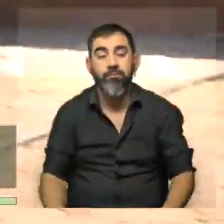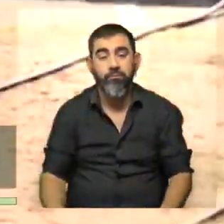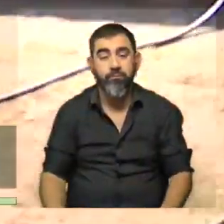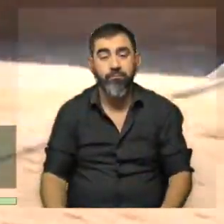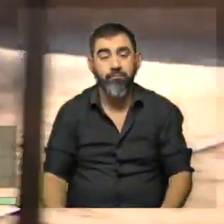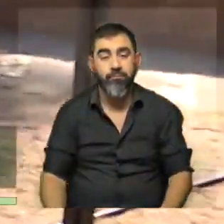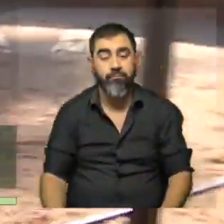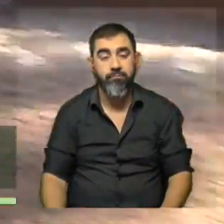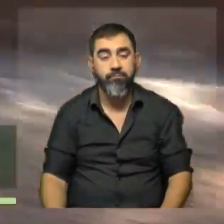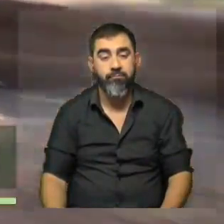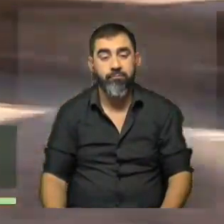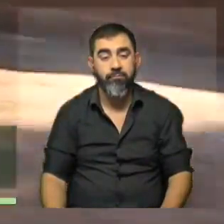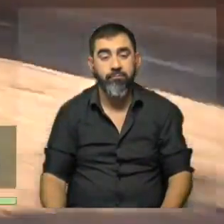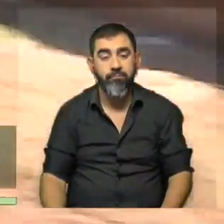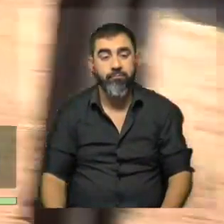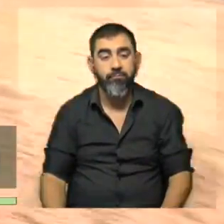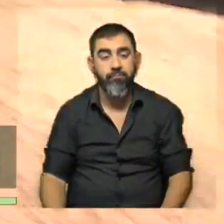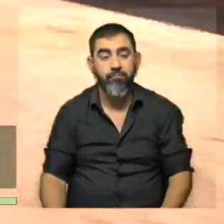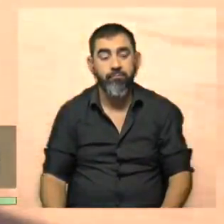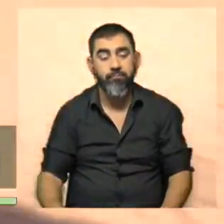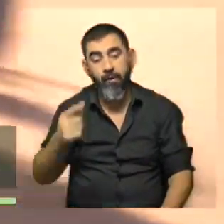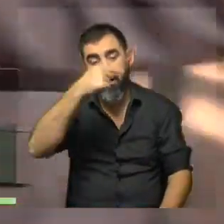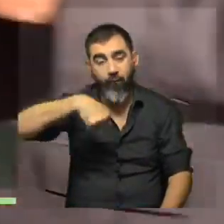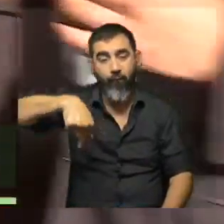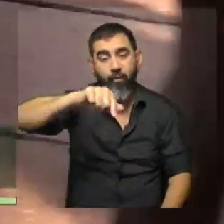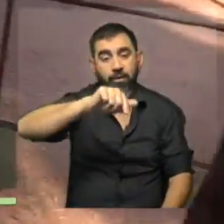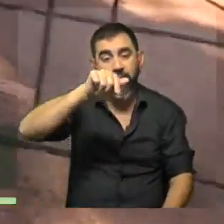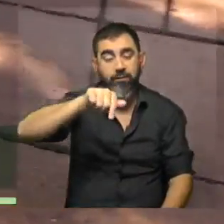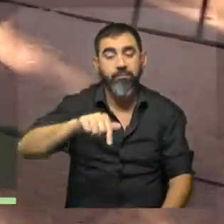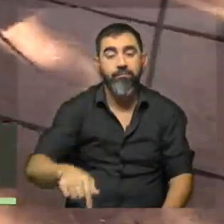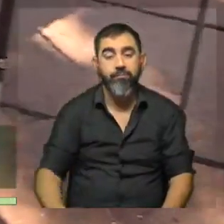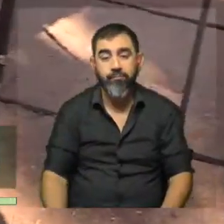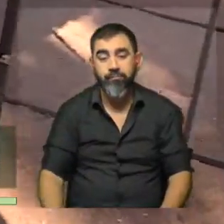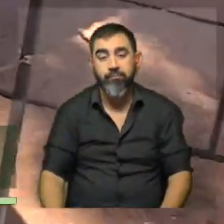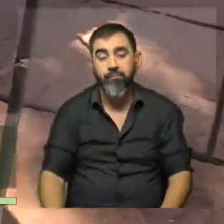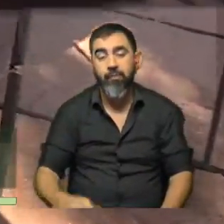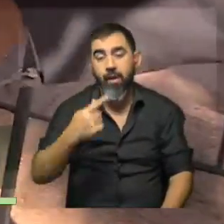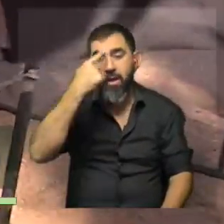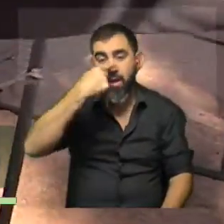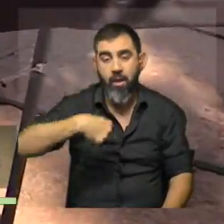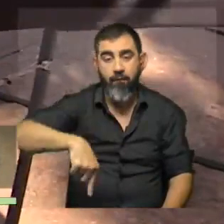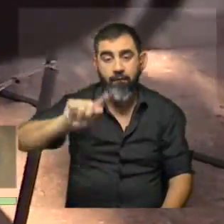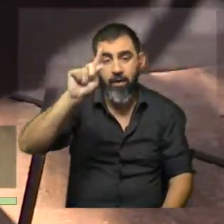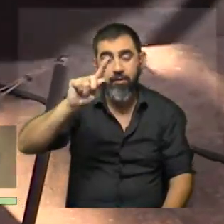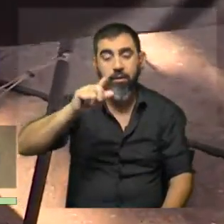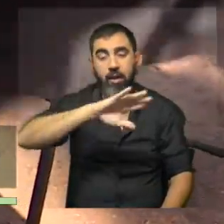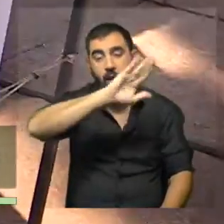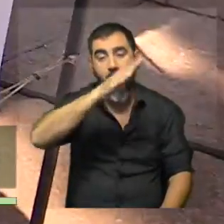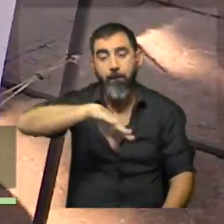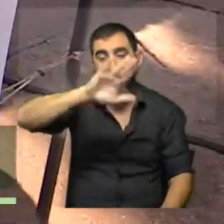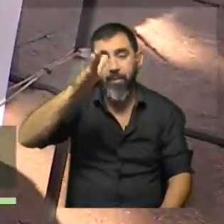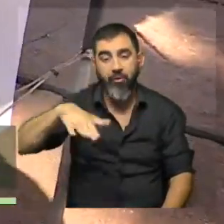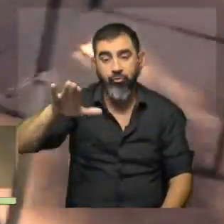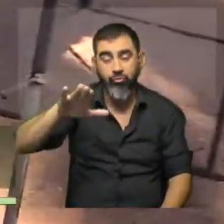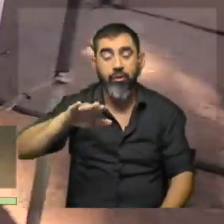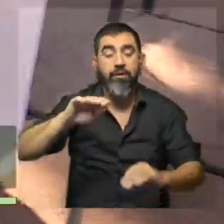que tenemos del otro lado al dorsal de la deposito Si vemos un elefante vemos camellos y vemos llamas